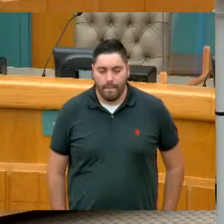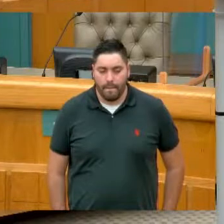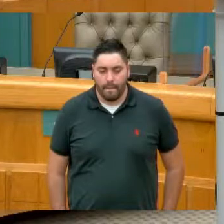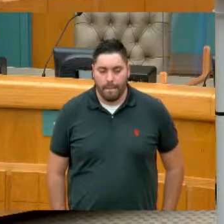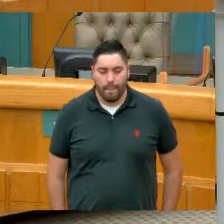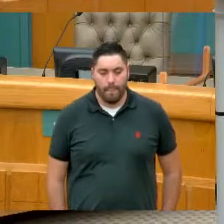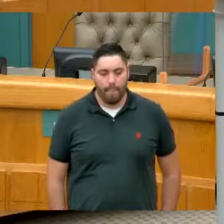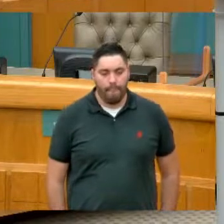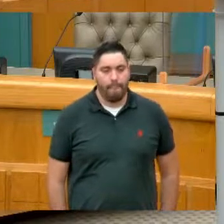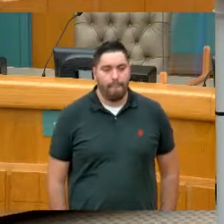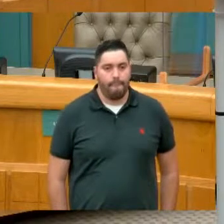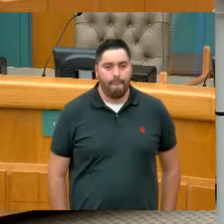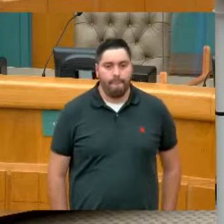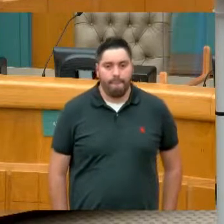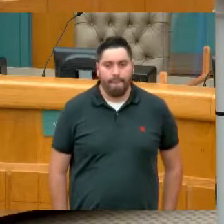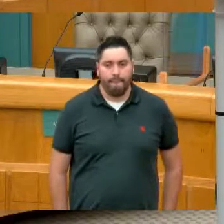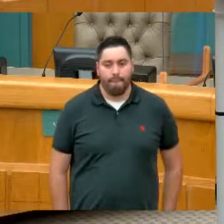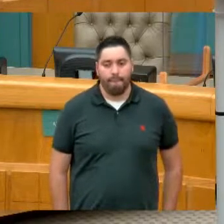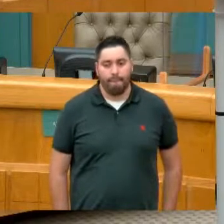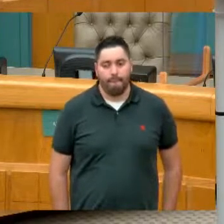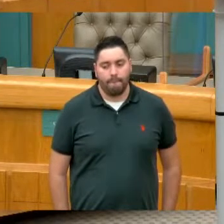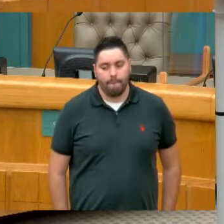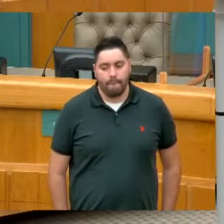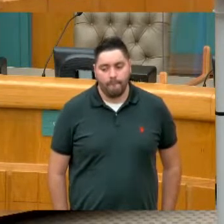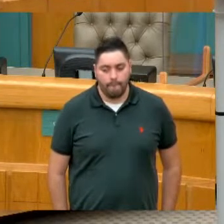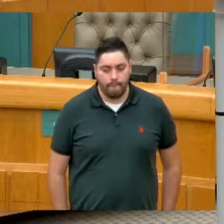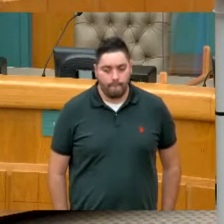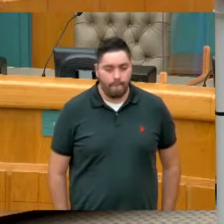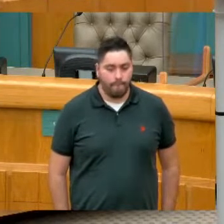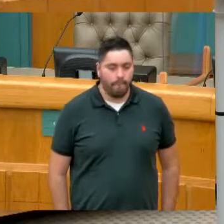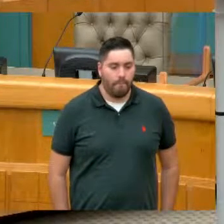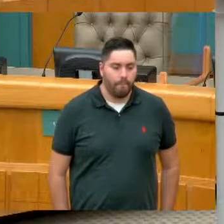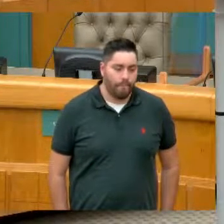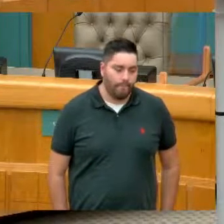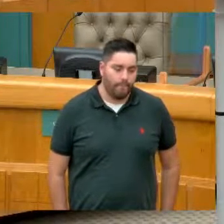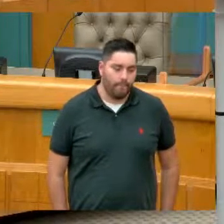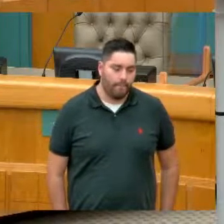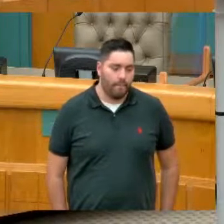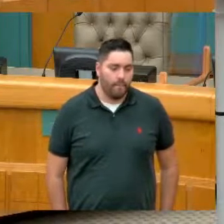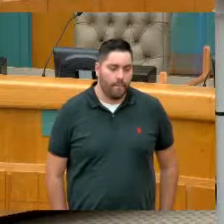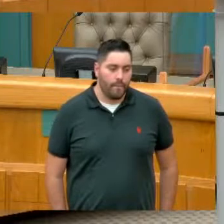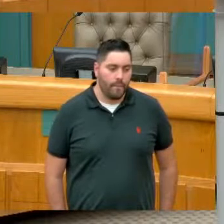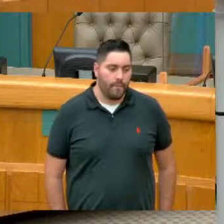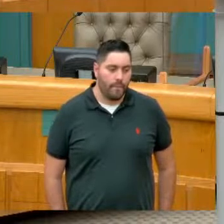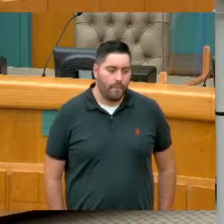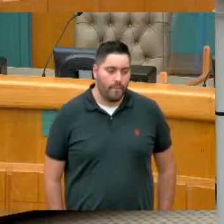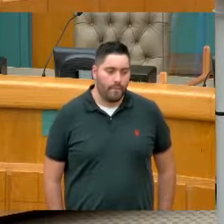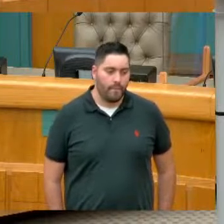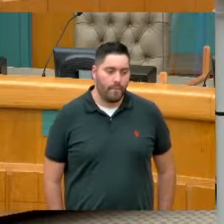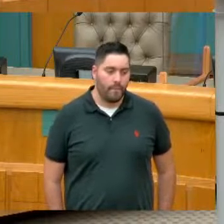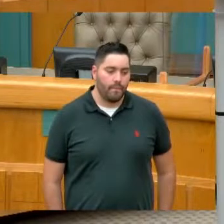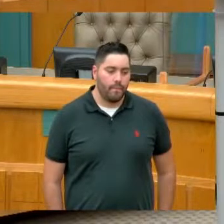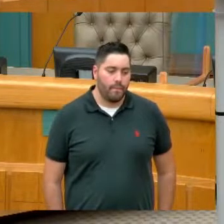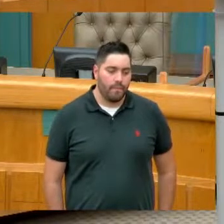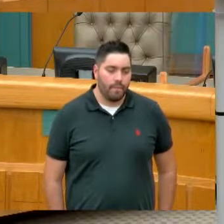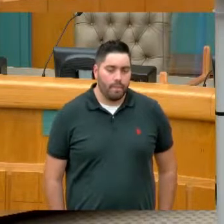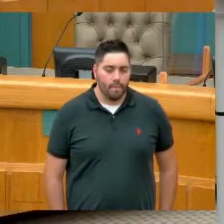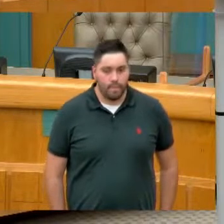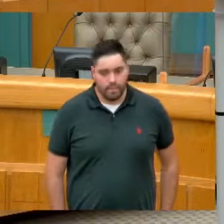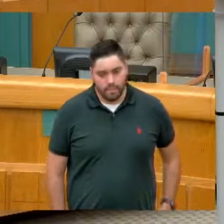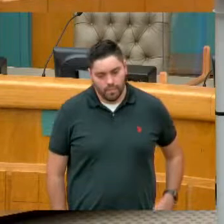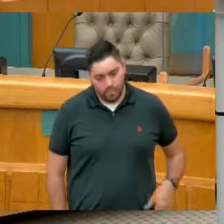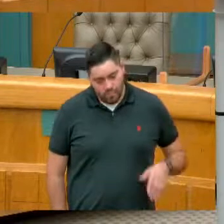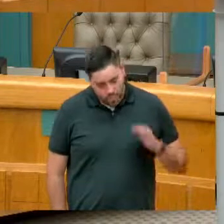Las hospitalizaciones se han mantenido casi sin cambios, mientras que en las unidades de cuidados intensivos casi ha llegado a un nivel normal.